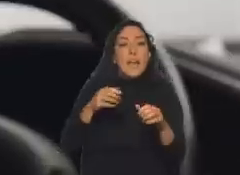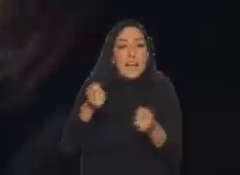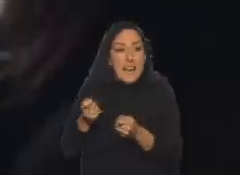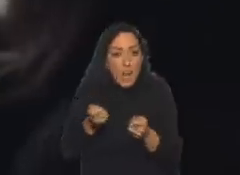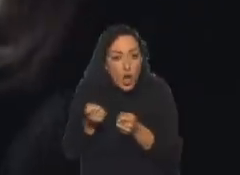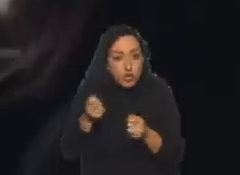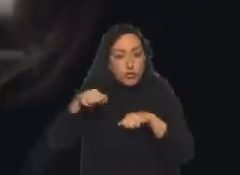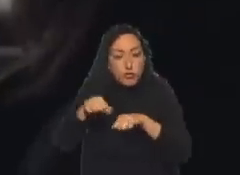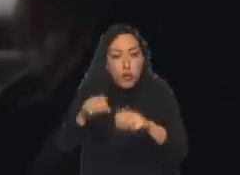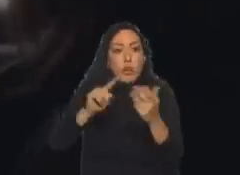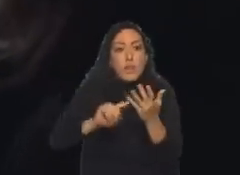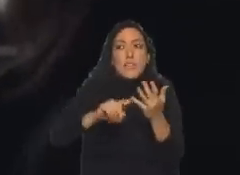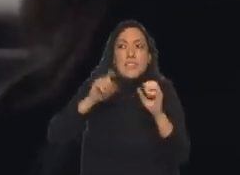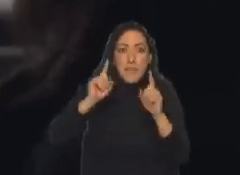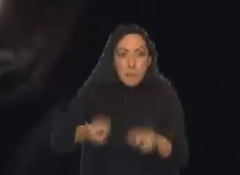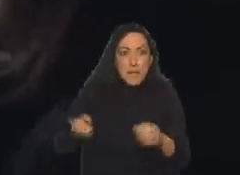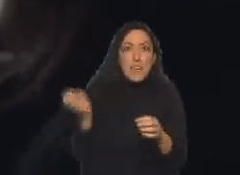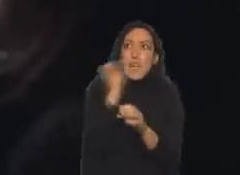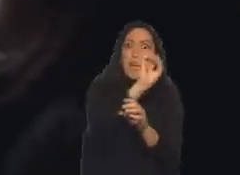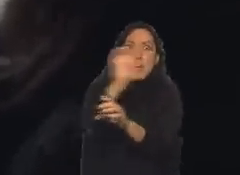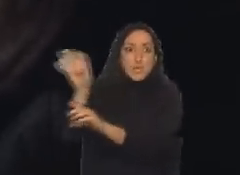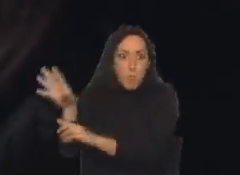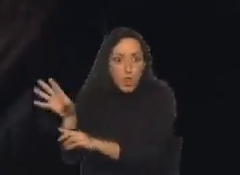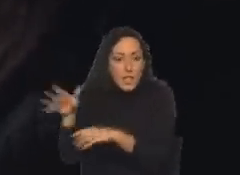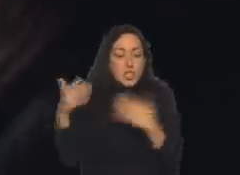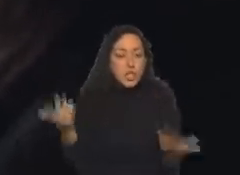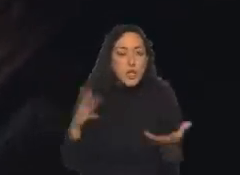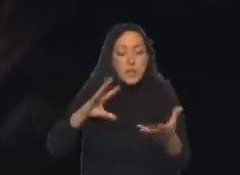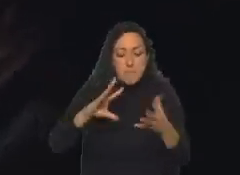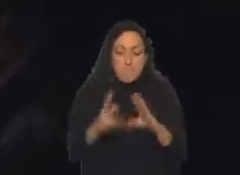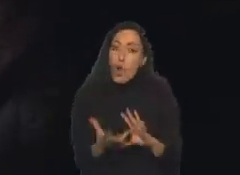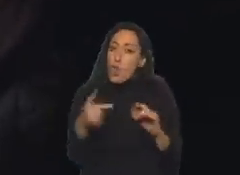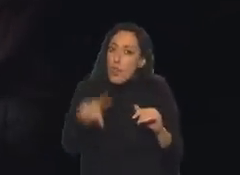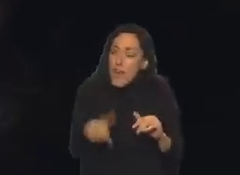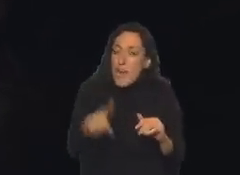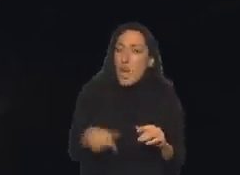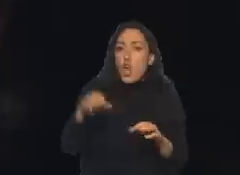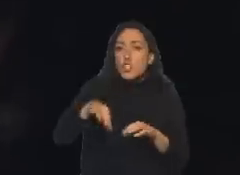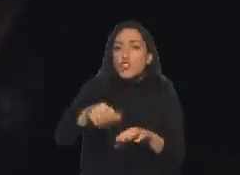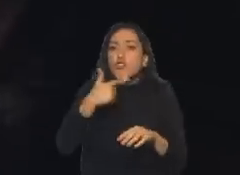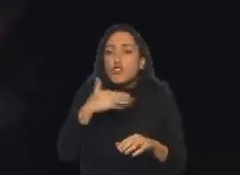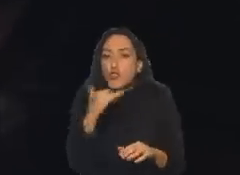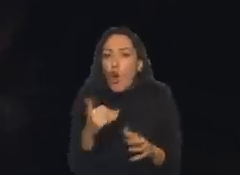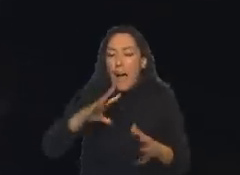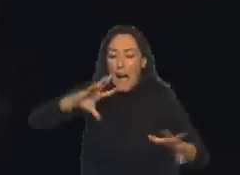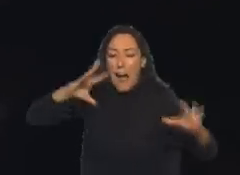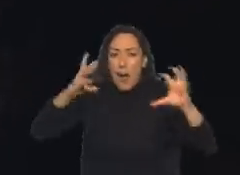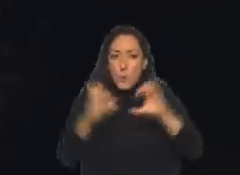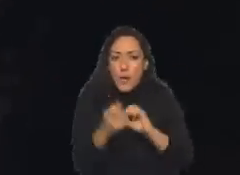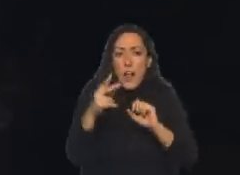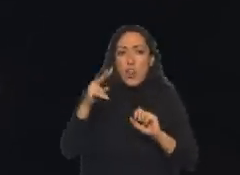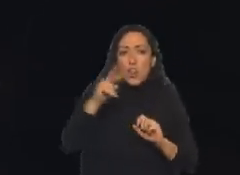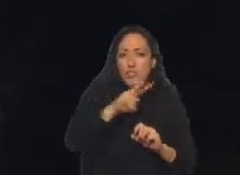claro. A ver, este modelo de sojización que a partir de la década del 90 destruyó 200.000